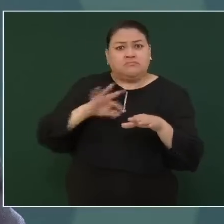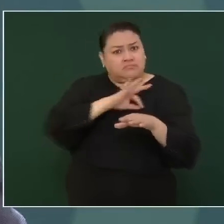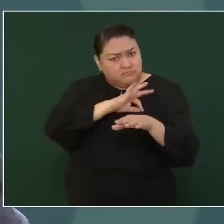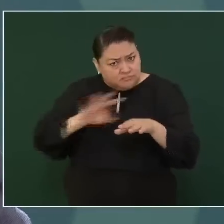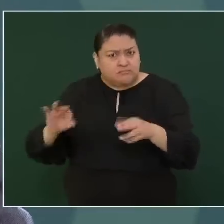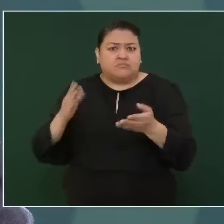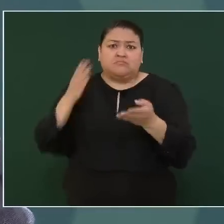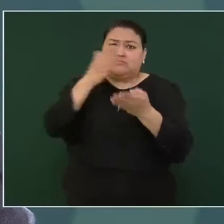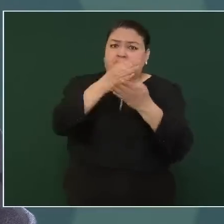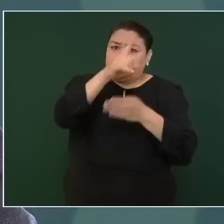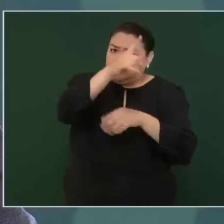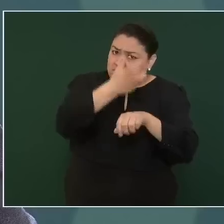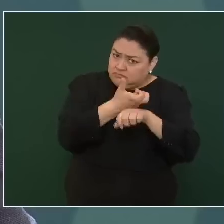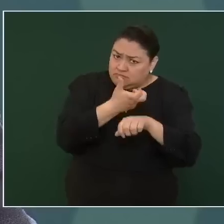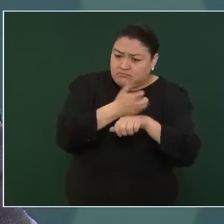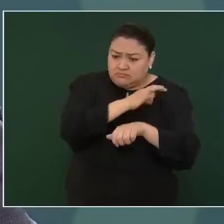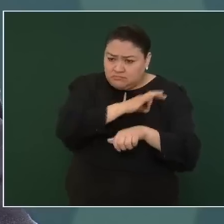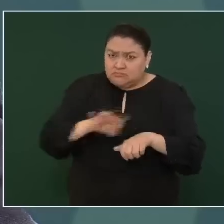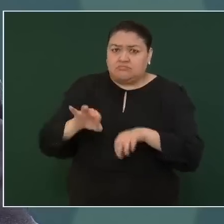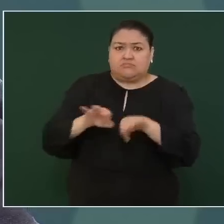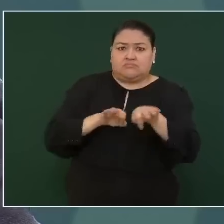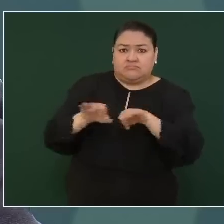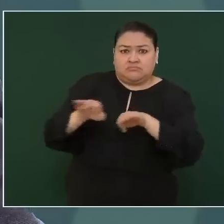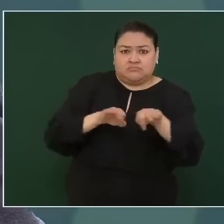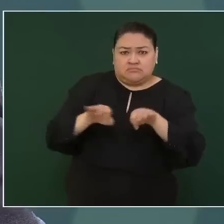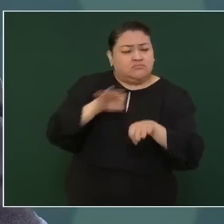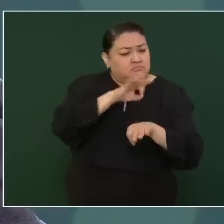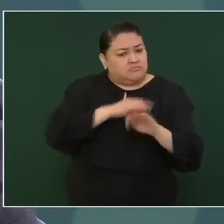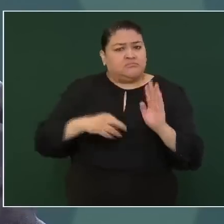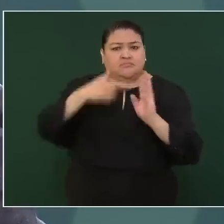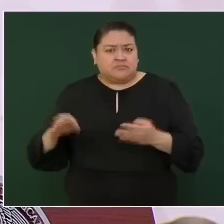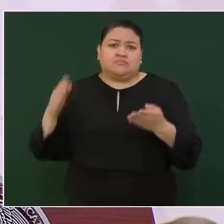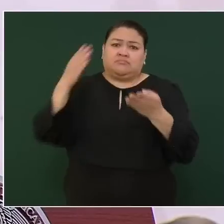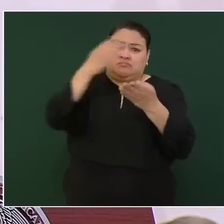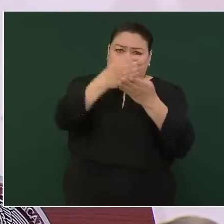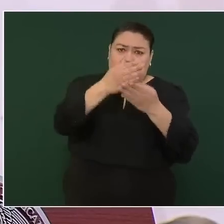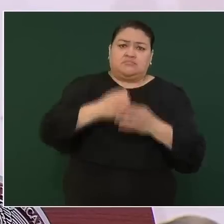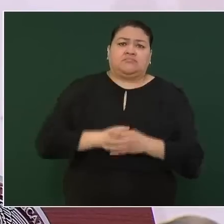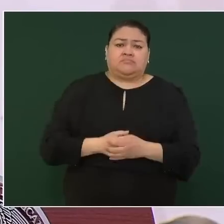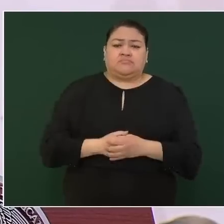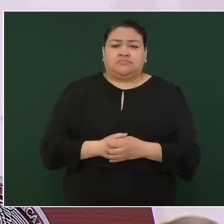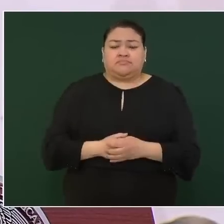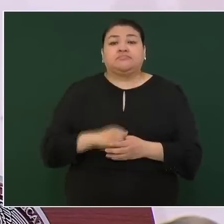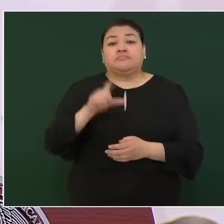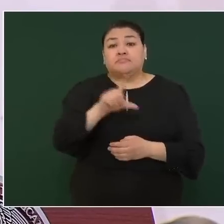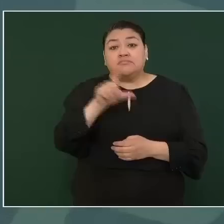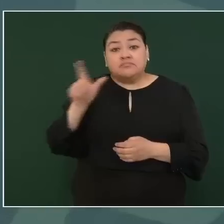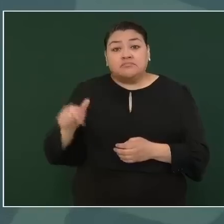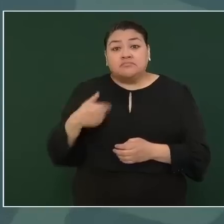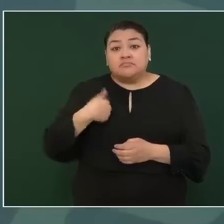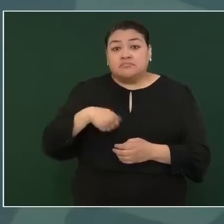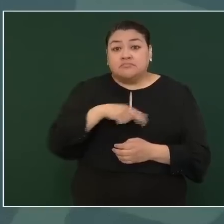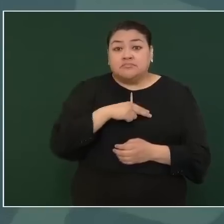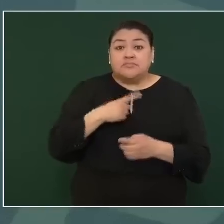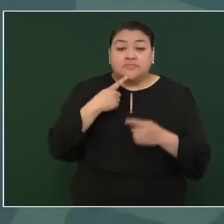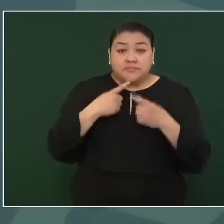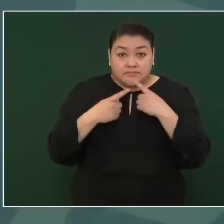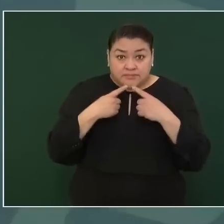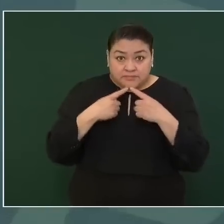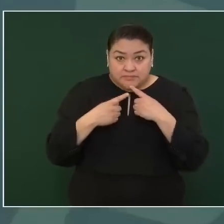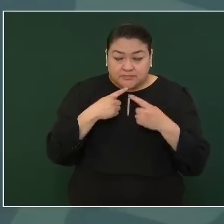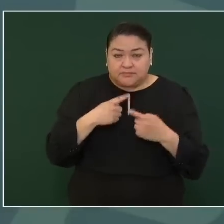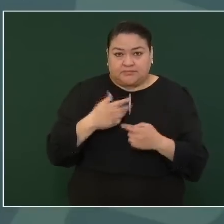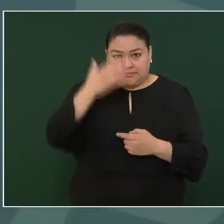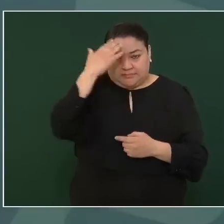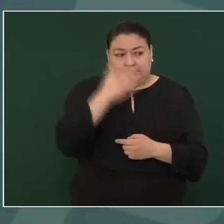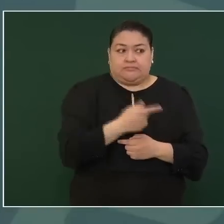válida y que puede conducirse por vías regulares, seguras y ordenadas. A partir de ello, que en mucho debe